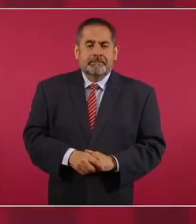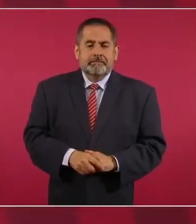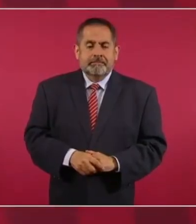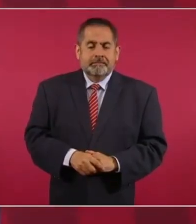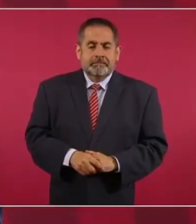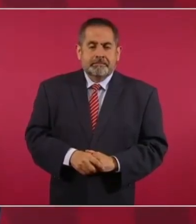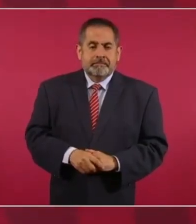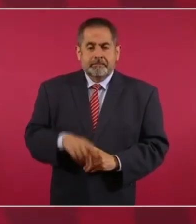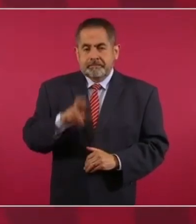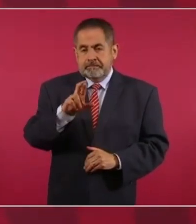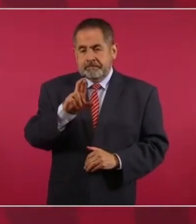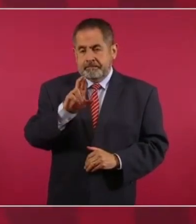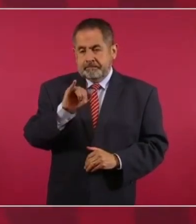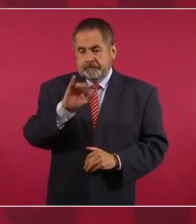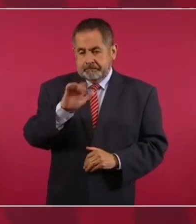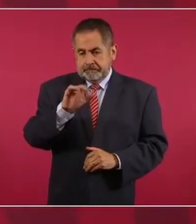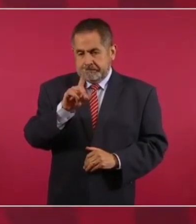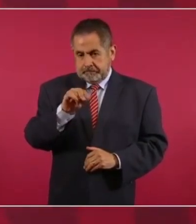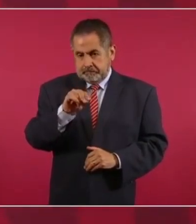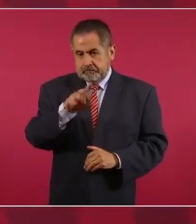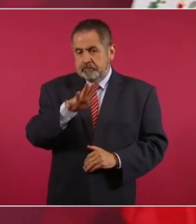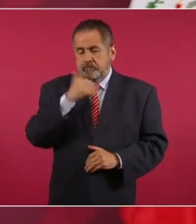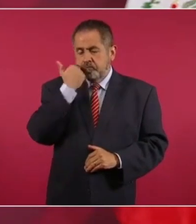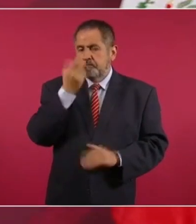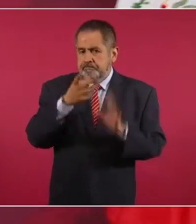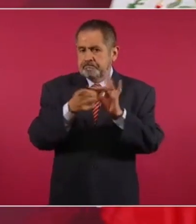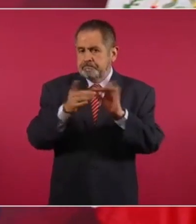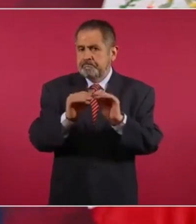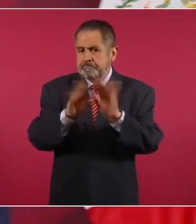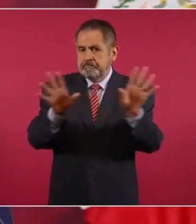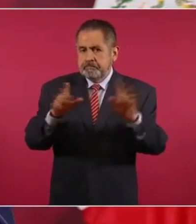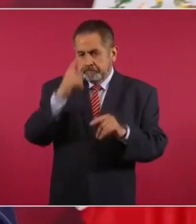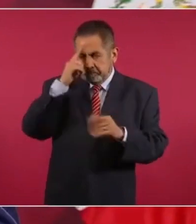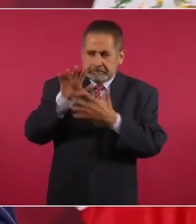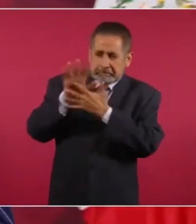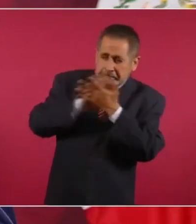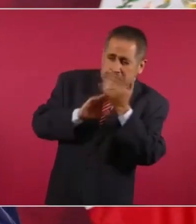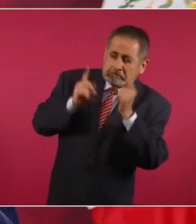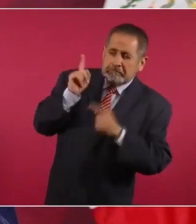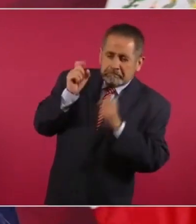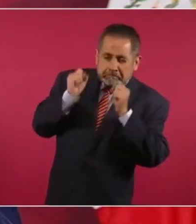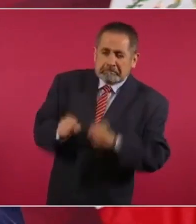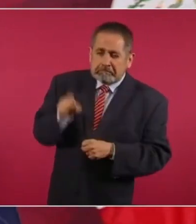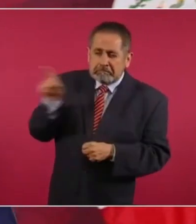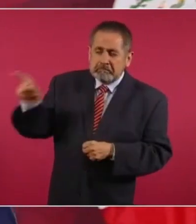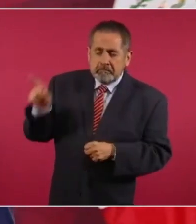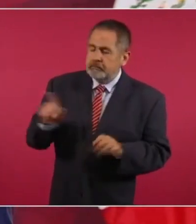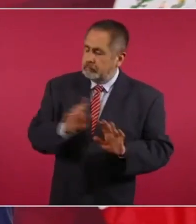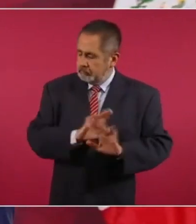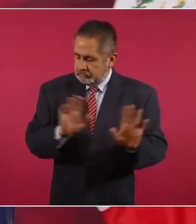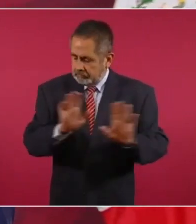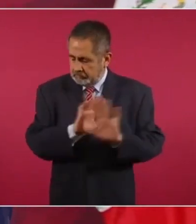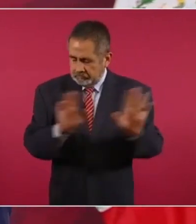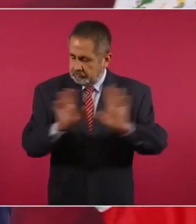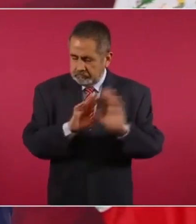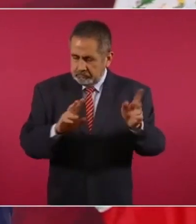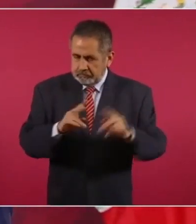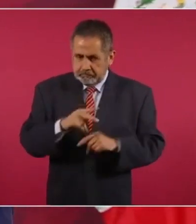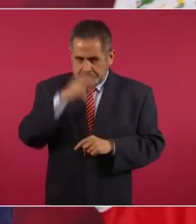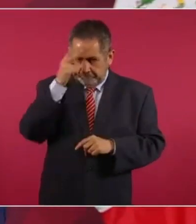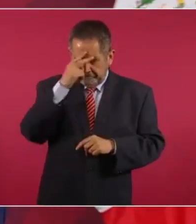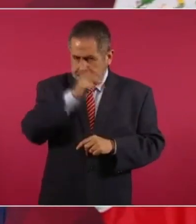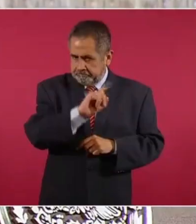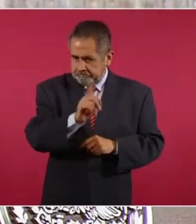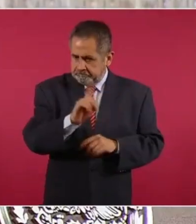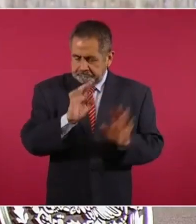Eso de Ricardo lo quería comentar para que no se vaya a malinterpretar.